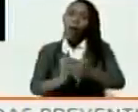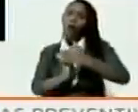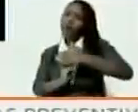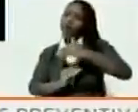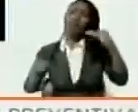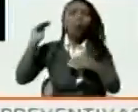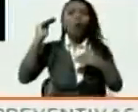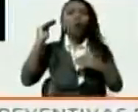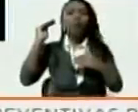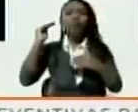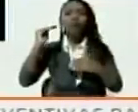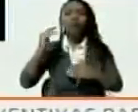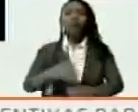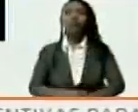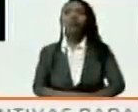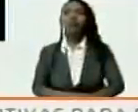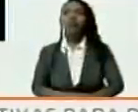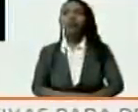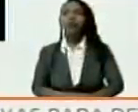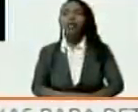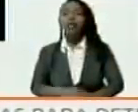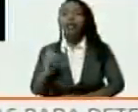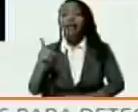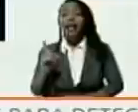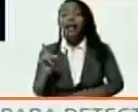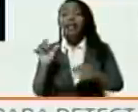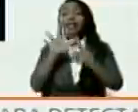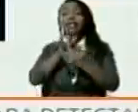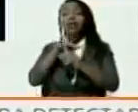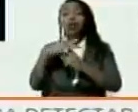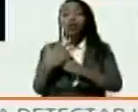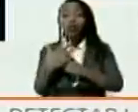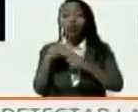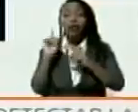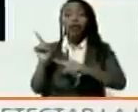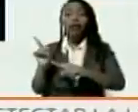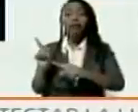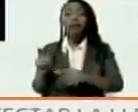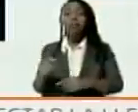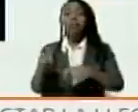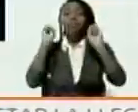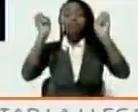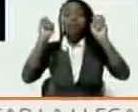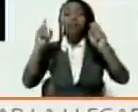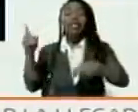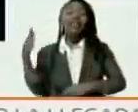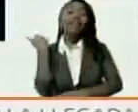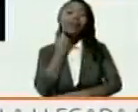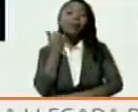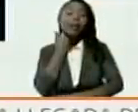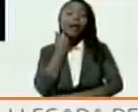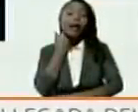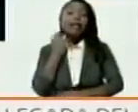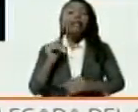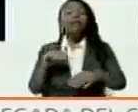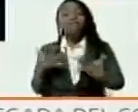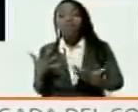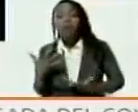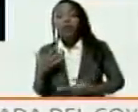altura de las circunstancias, de este reto, de esta pandemia que la